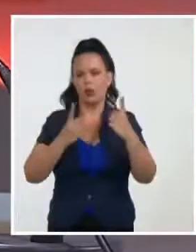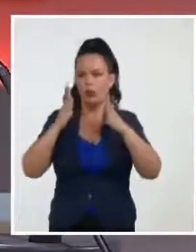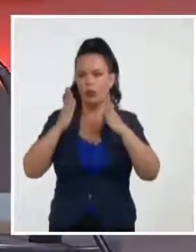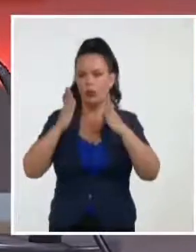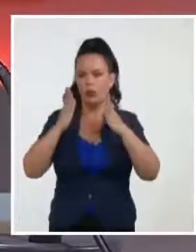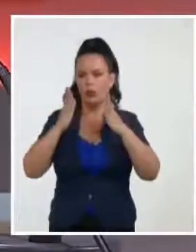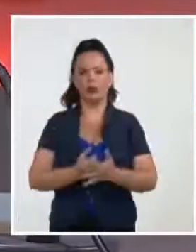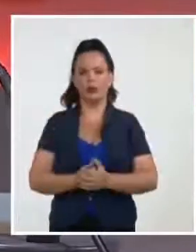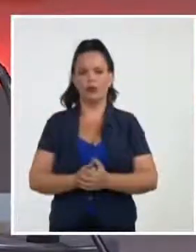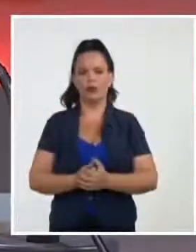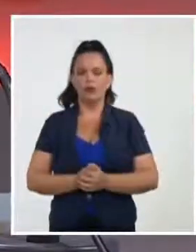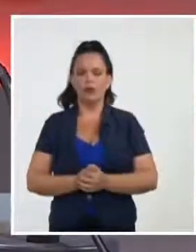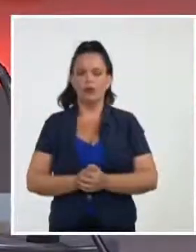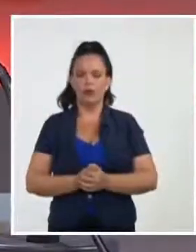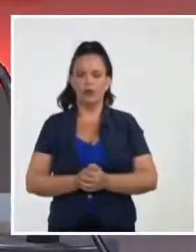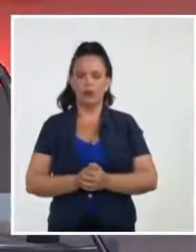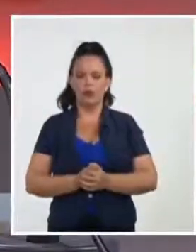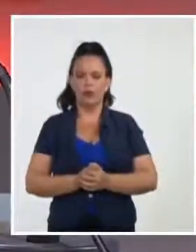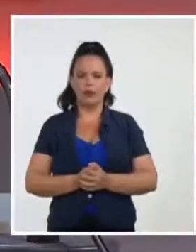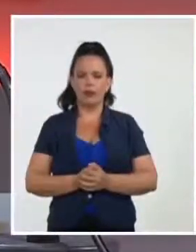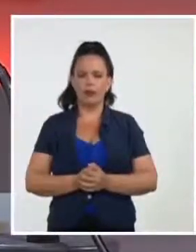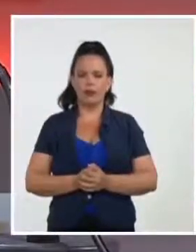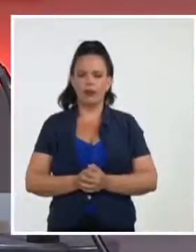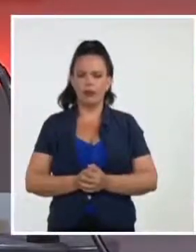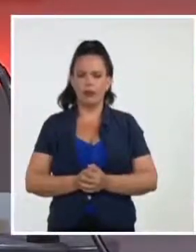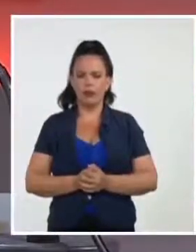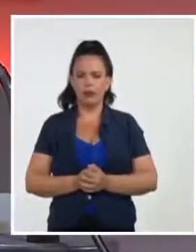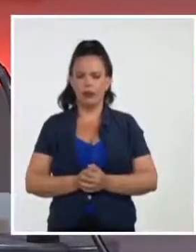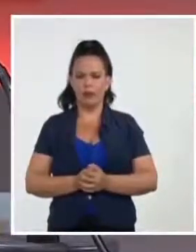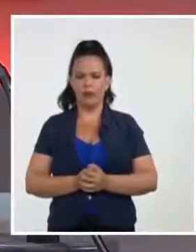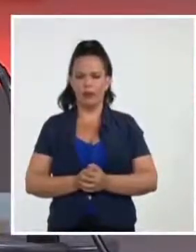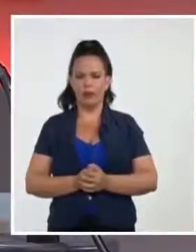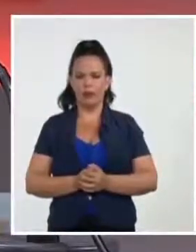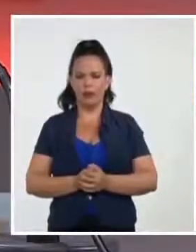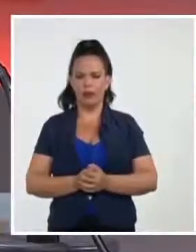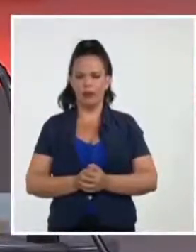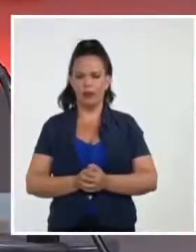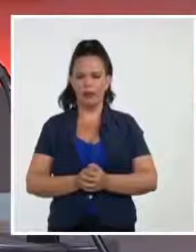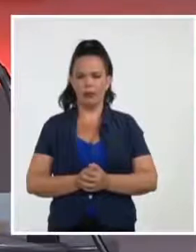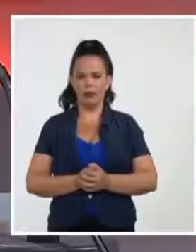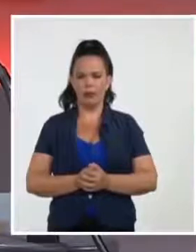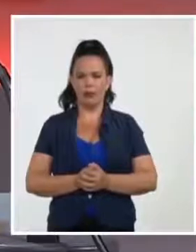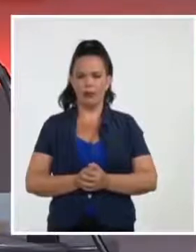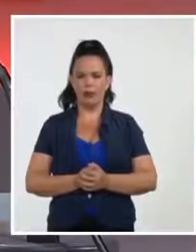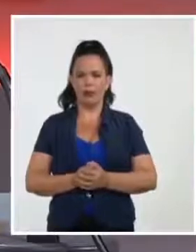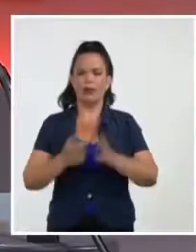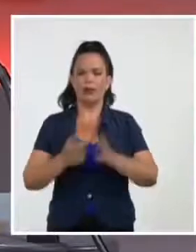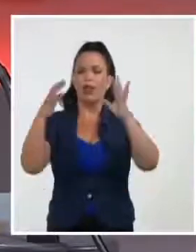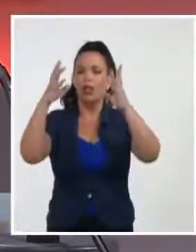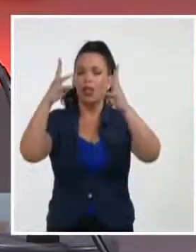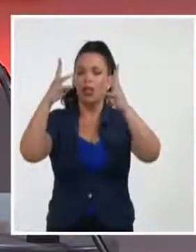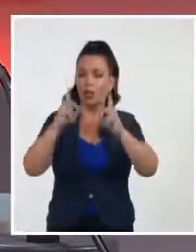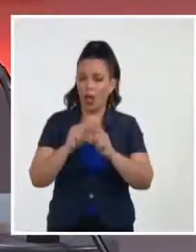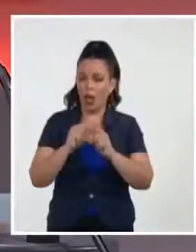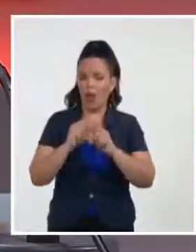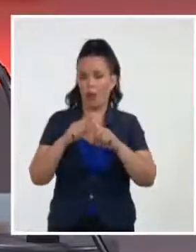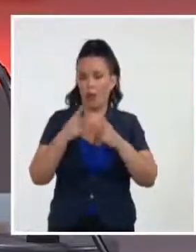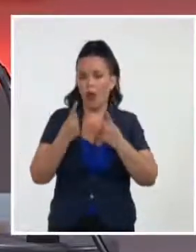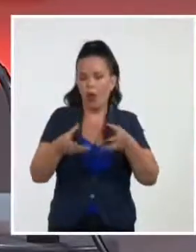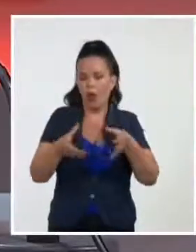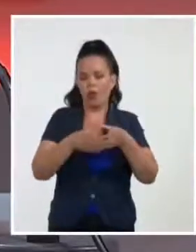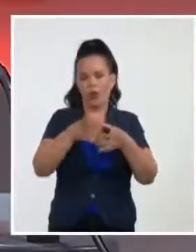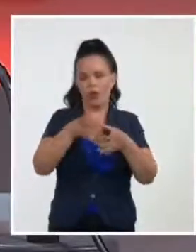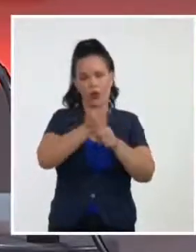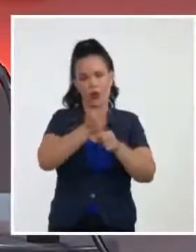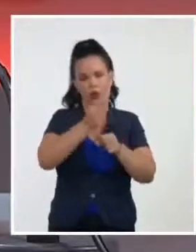Y el resultado siempre es, bueno, de un trabajo de equipo, un trabajo colectivo, que bueno, me ha tocado a